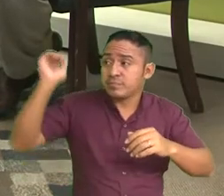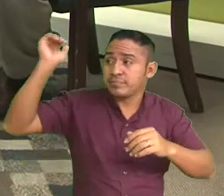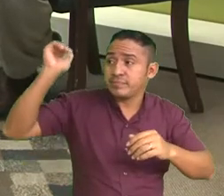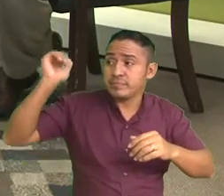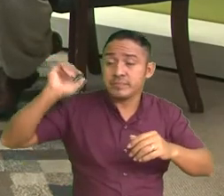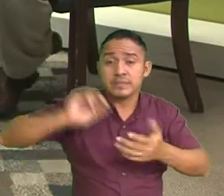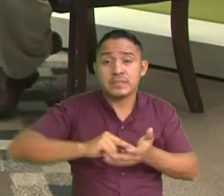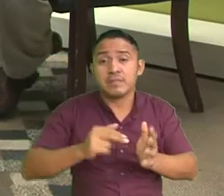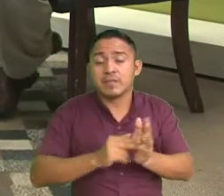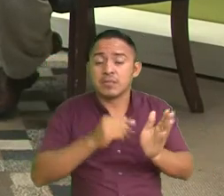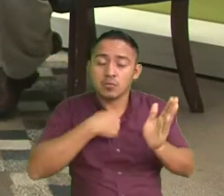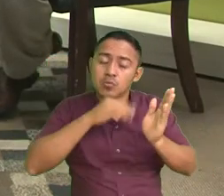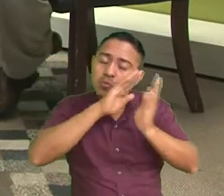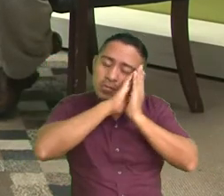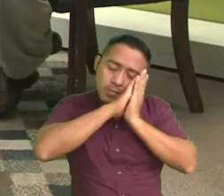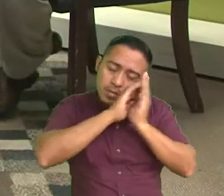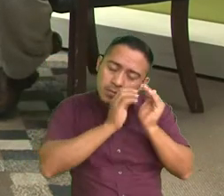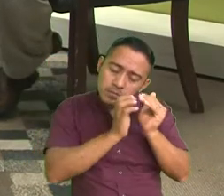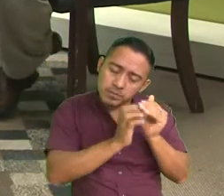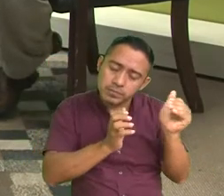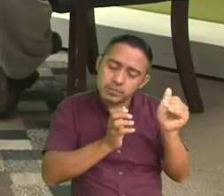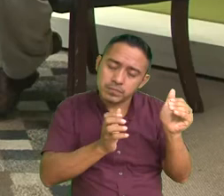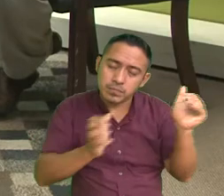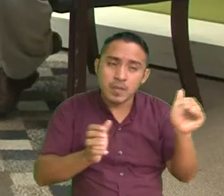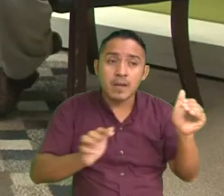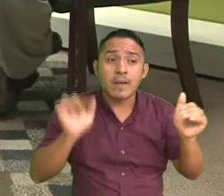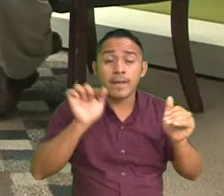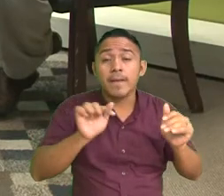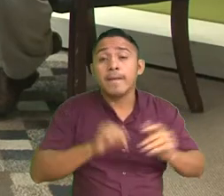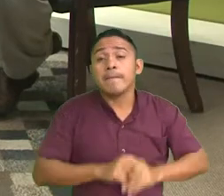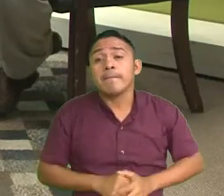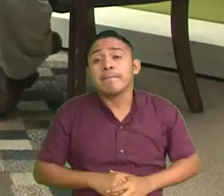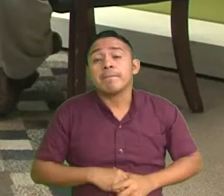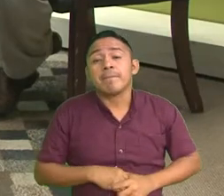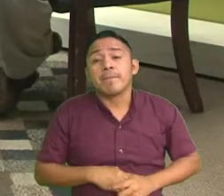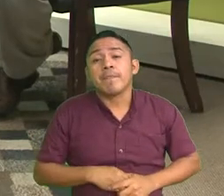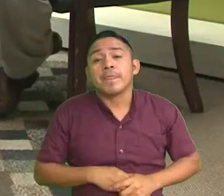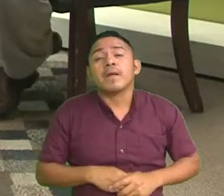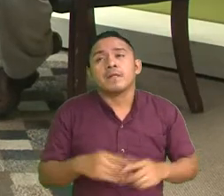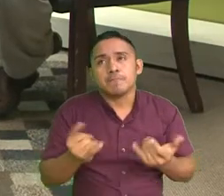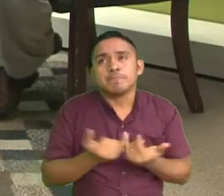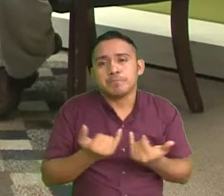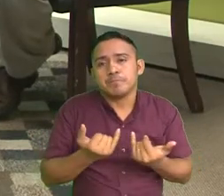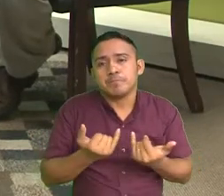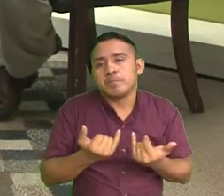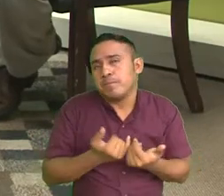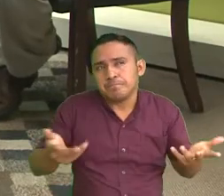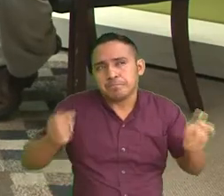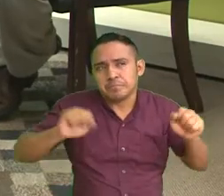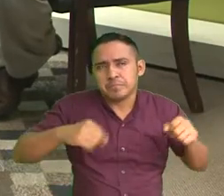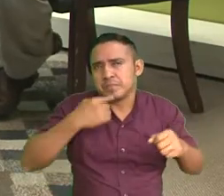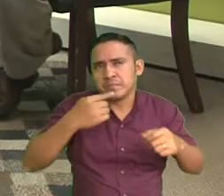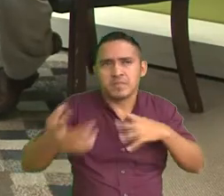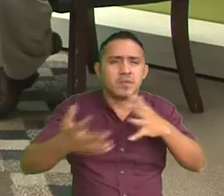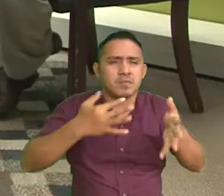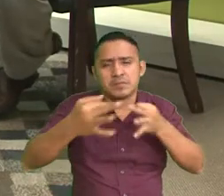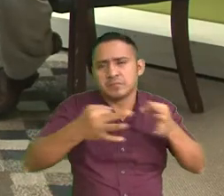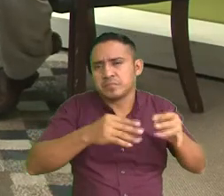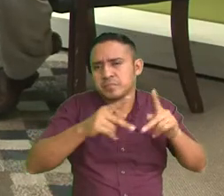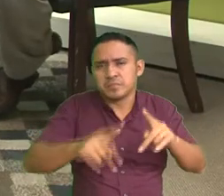la mañana, es en el dormir, no es en el día. Es una vitamina, como dice. Básicamente, de alguna manera, para explicarnos a